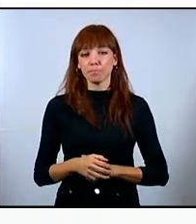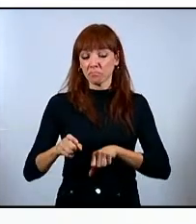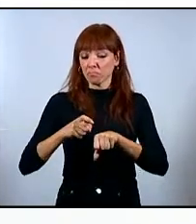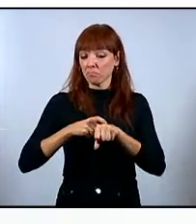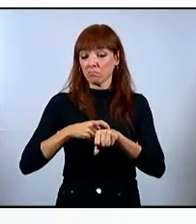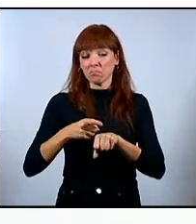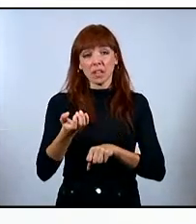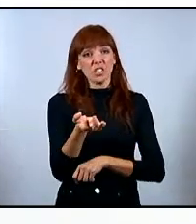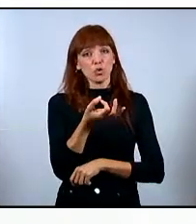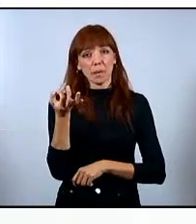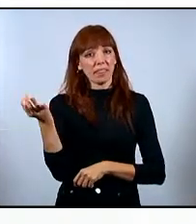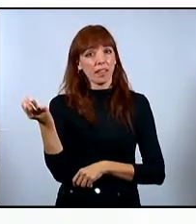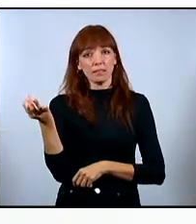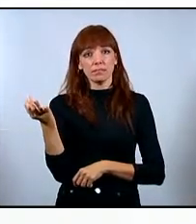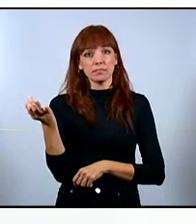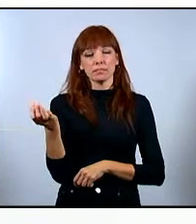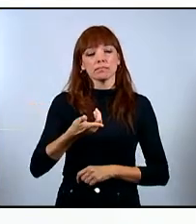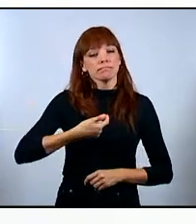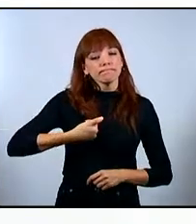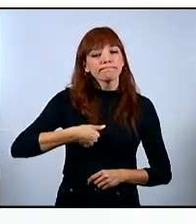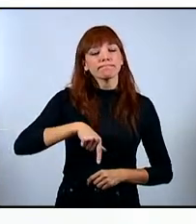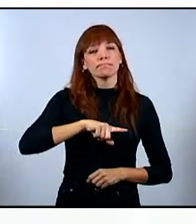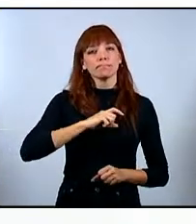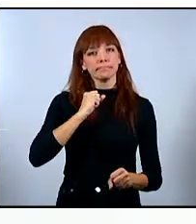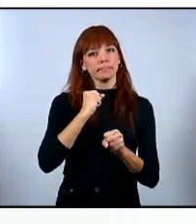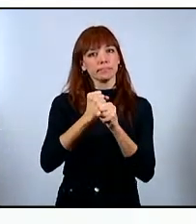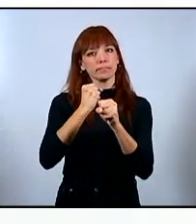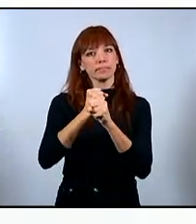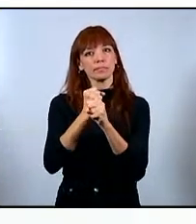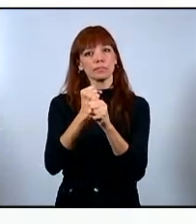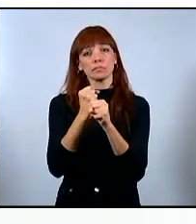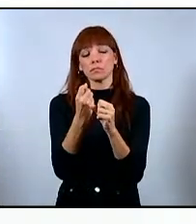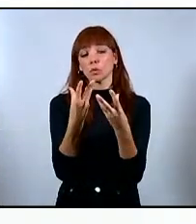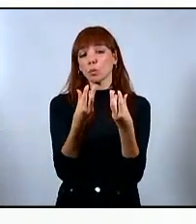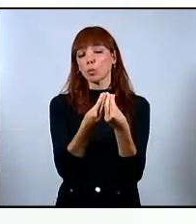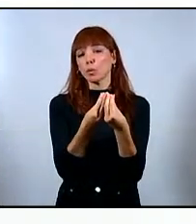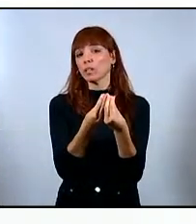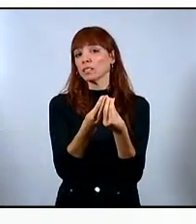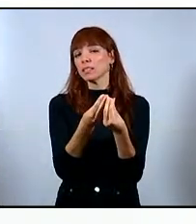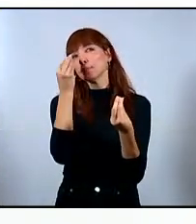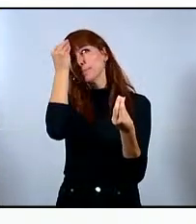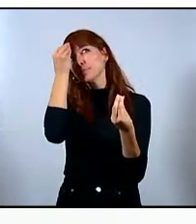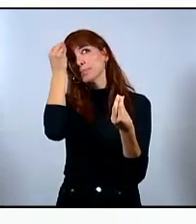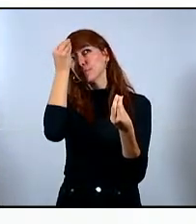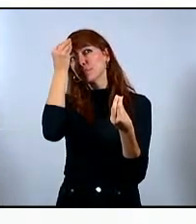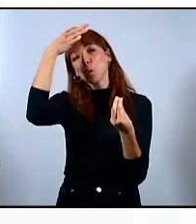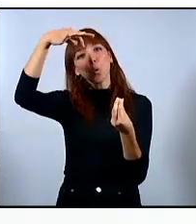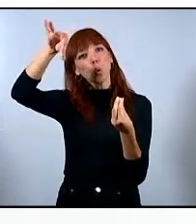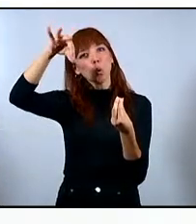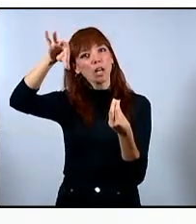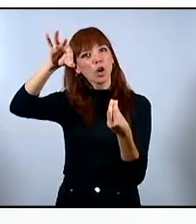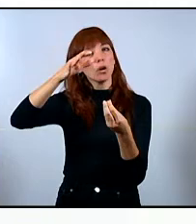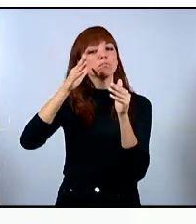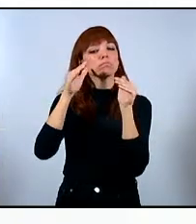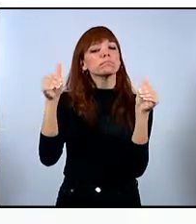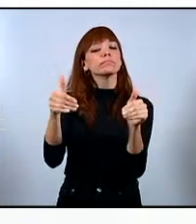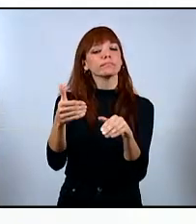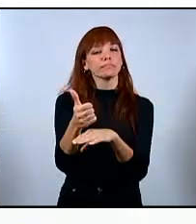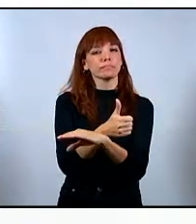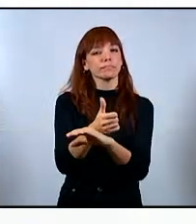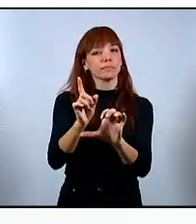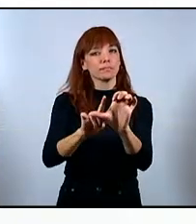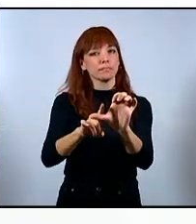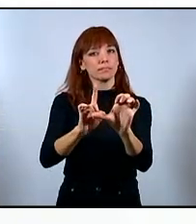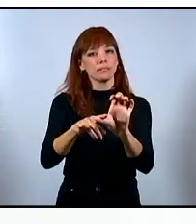estupenda. Nosotros estamos trabajando pensando únicamente en los extremeños. Tenemos una hoja